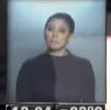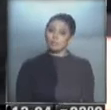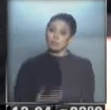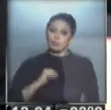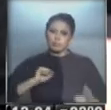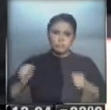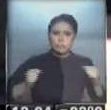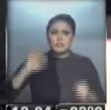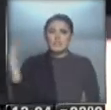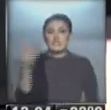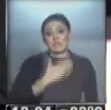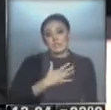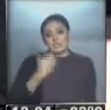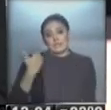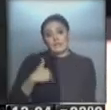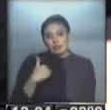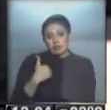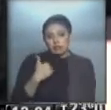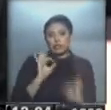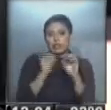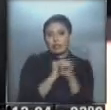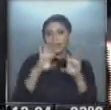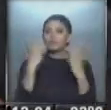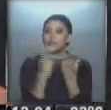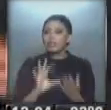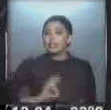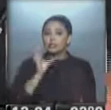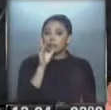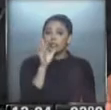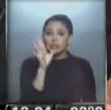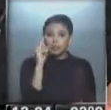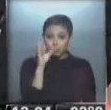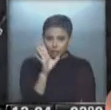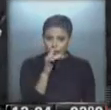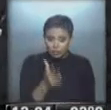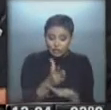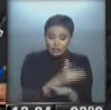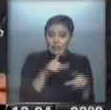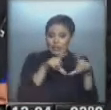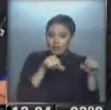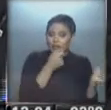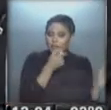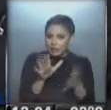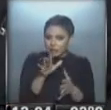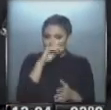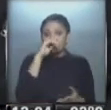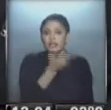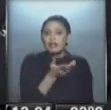había furor por los hinchas argentinos para estar en el Mundial de 2014. En la preventa de entradas se